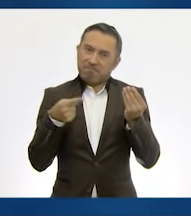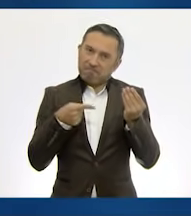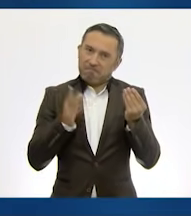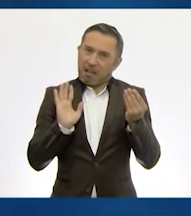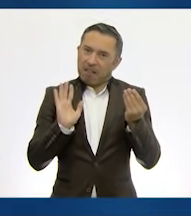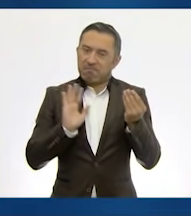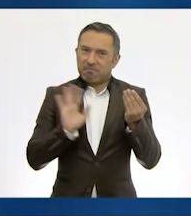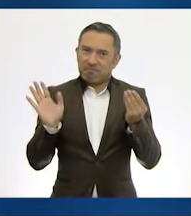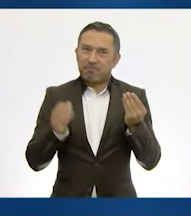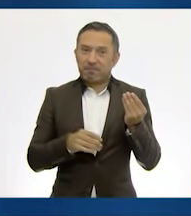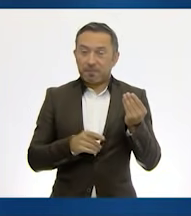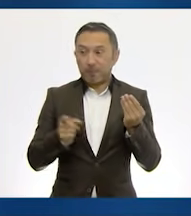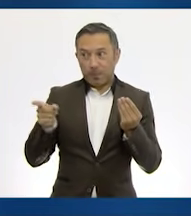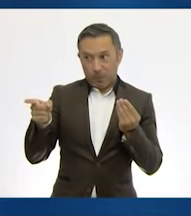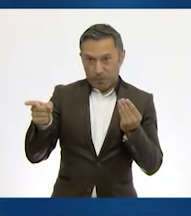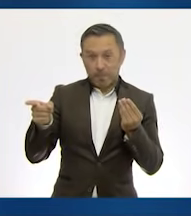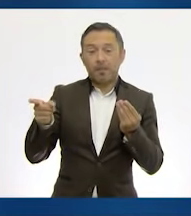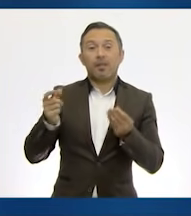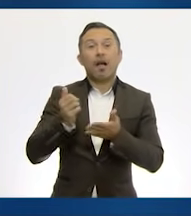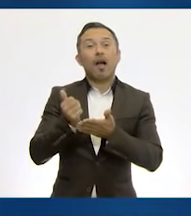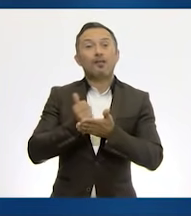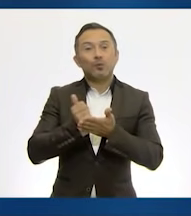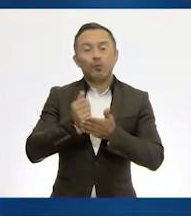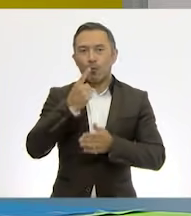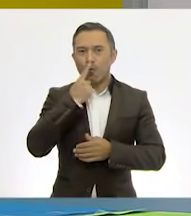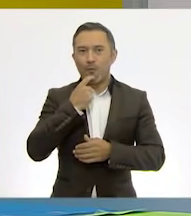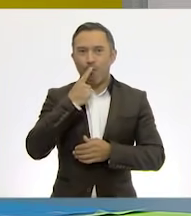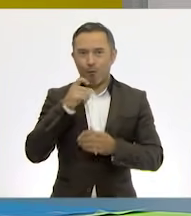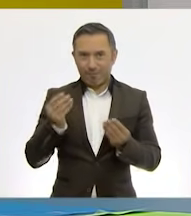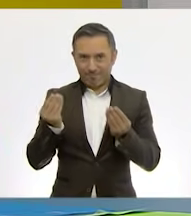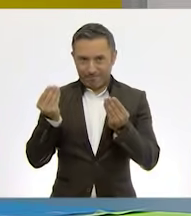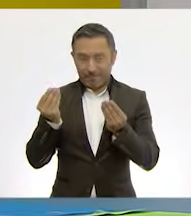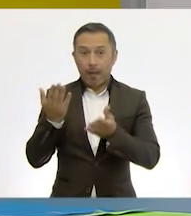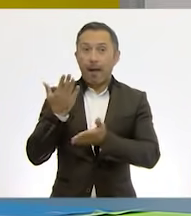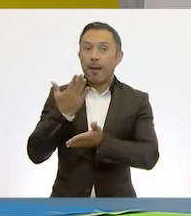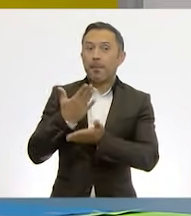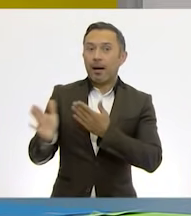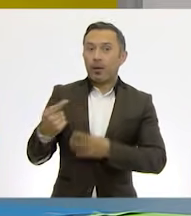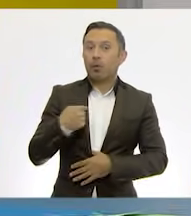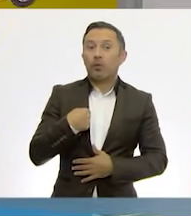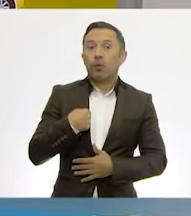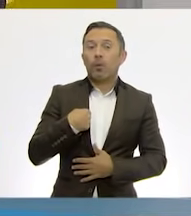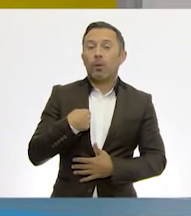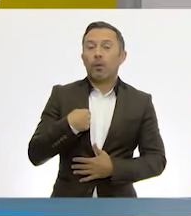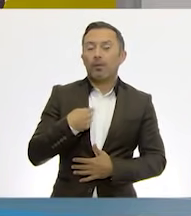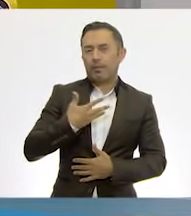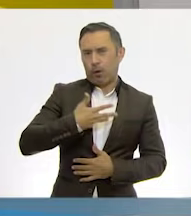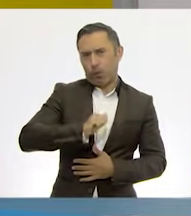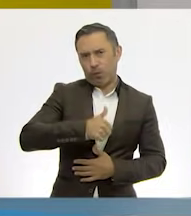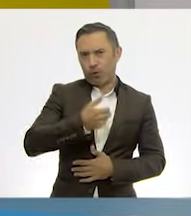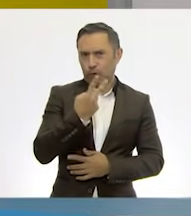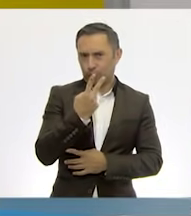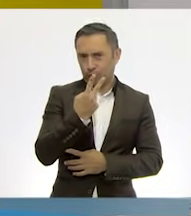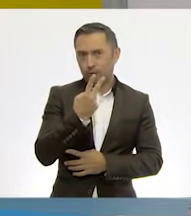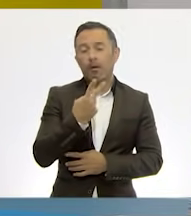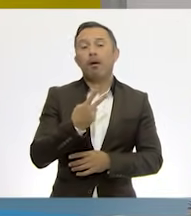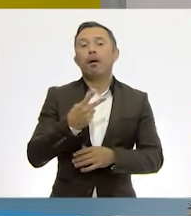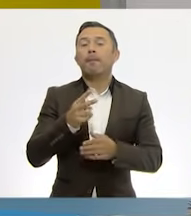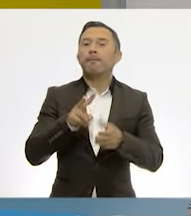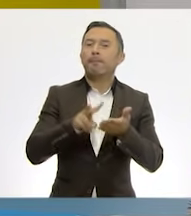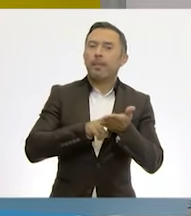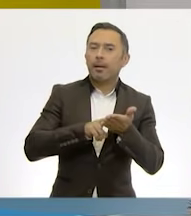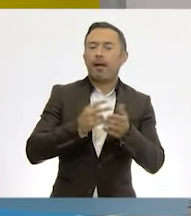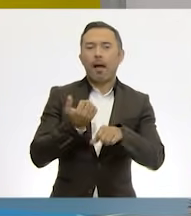va a tocar el azul y el rojo y pues yo me voy a quedar, tengo aquí otros dos con verde y amarillo.